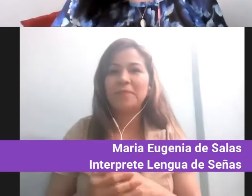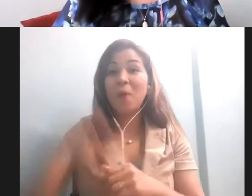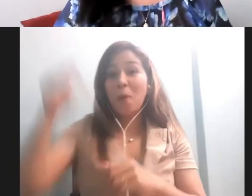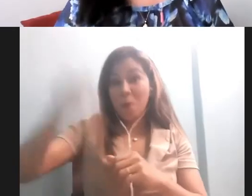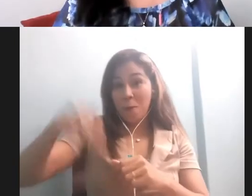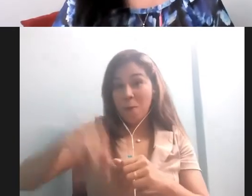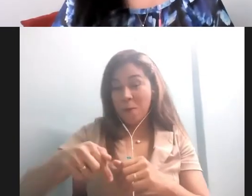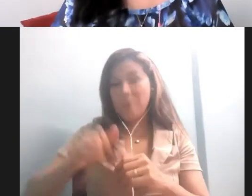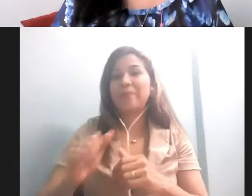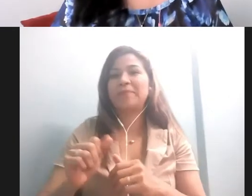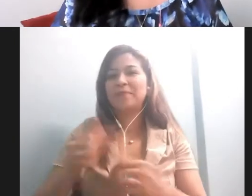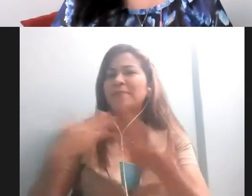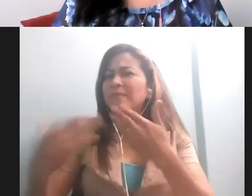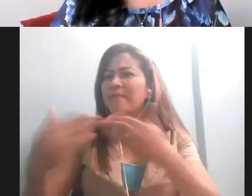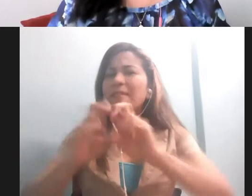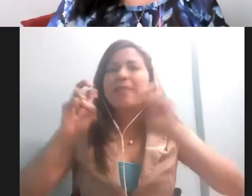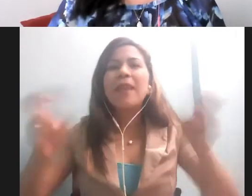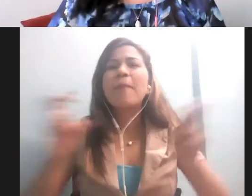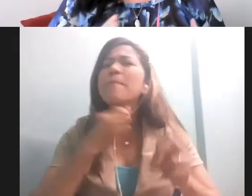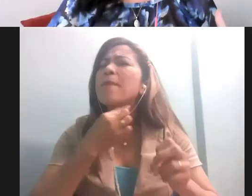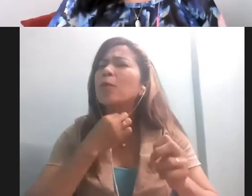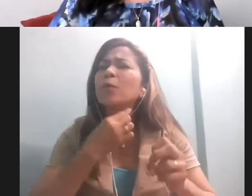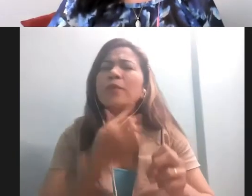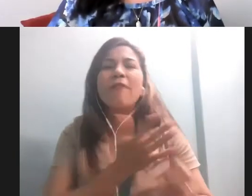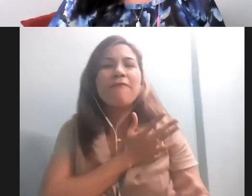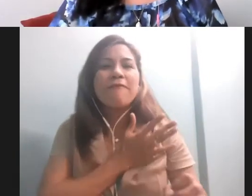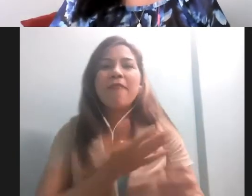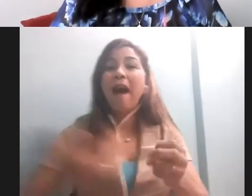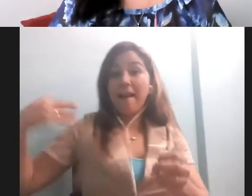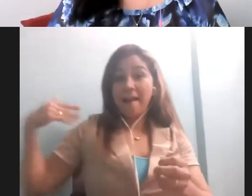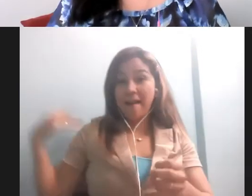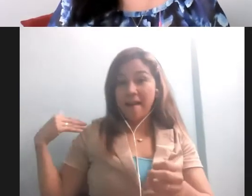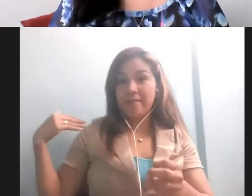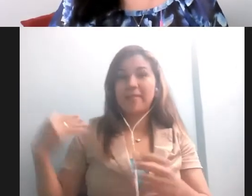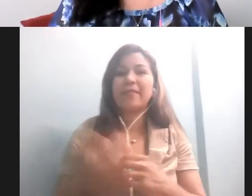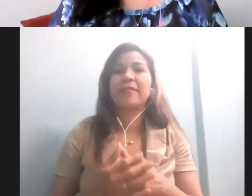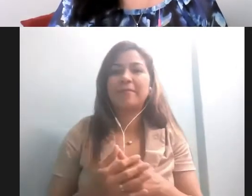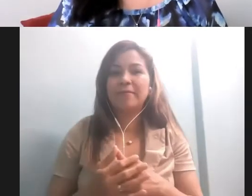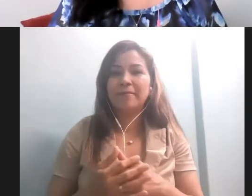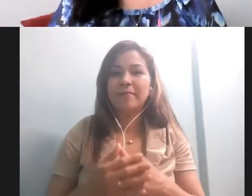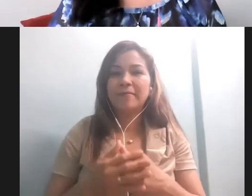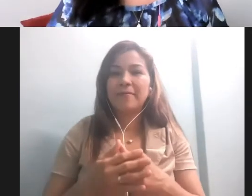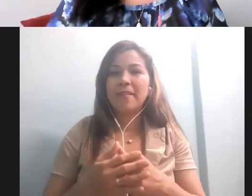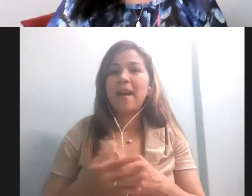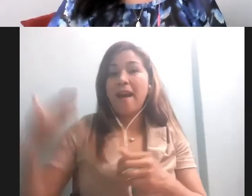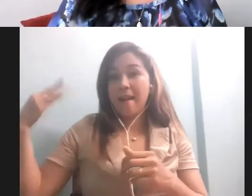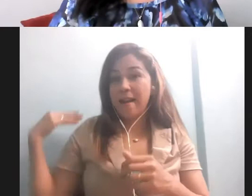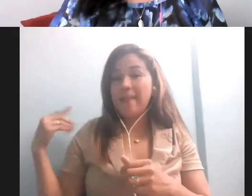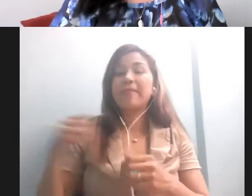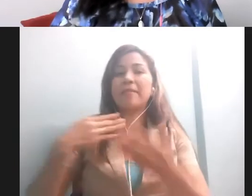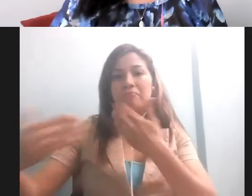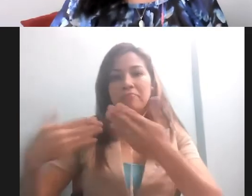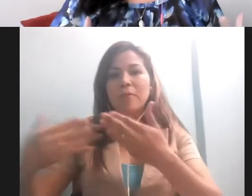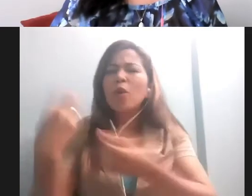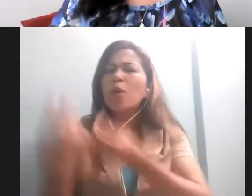conversar sobre un tema que me llama mucho la atención, incluso lo habíamos planteado en la conversa anterior que tuve con Dalia y con Jeffrey, en relación a